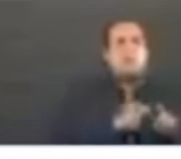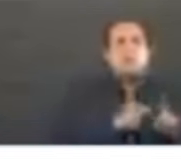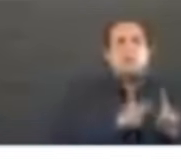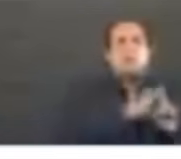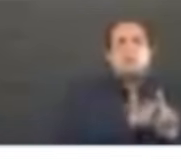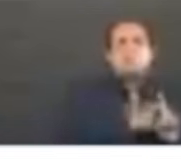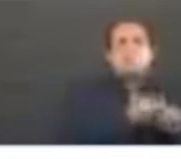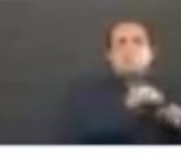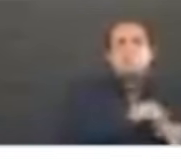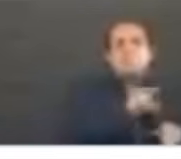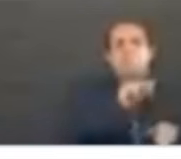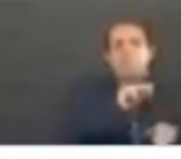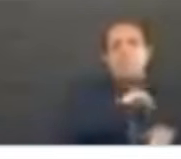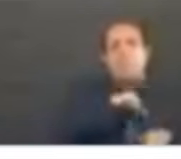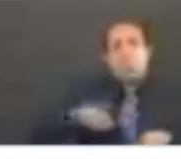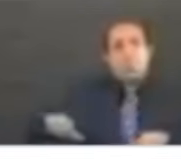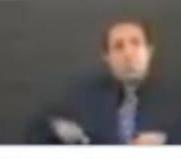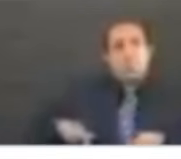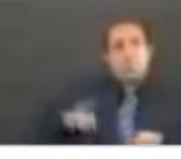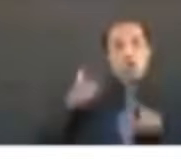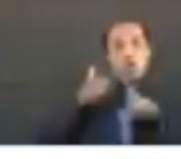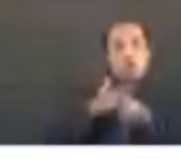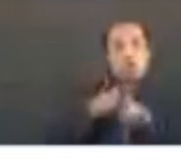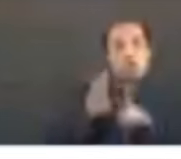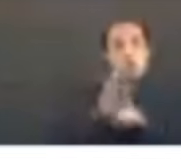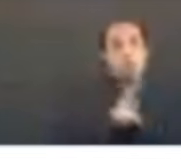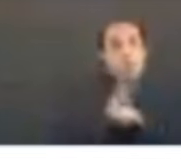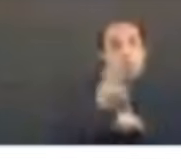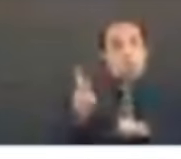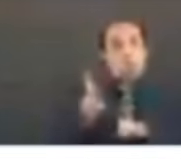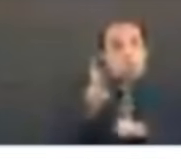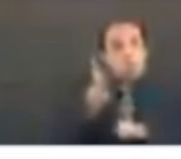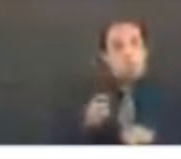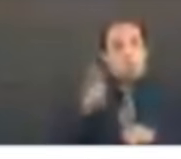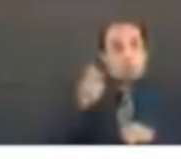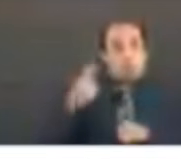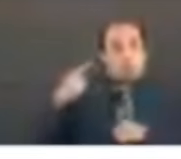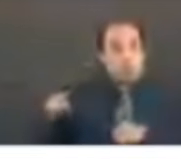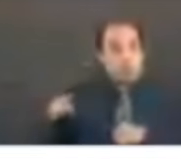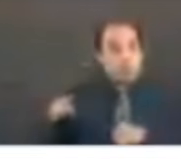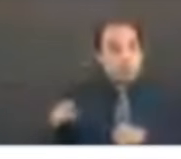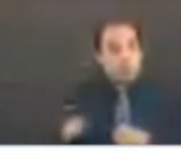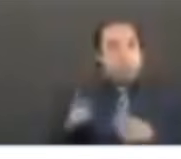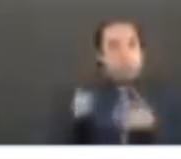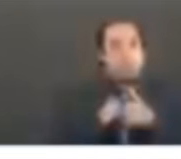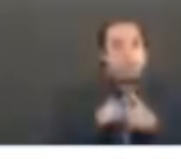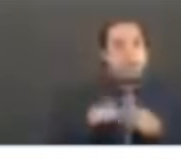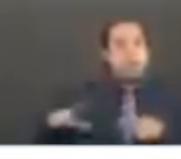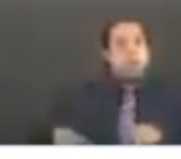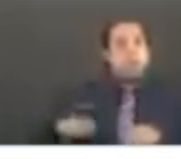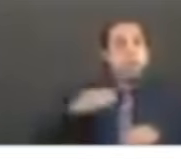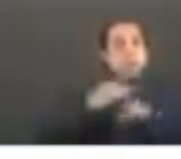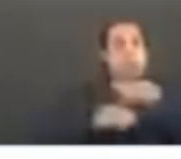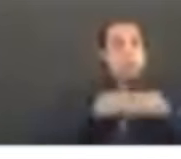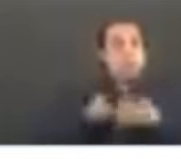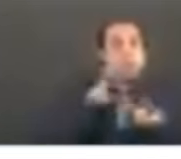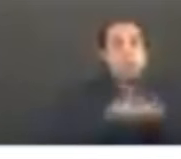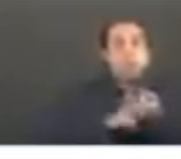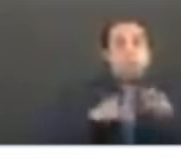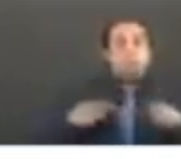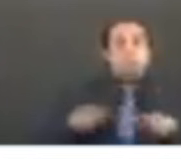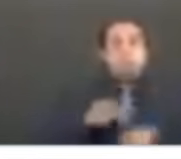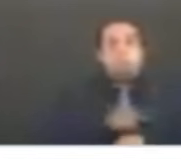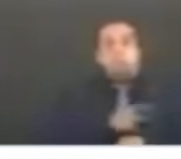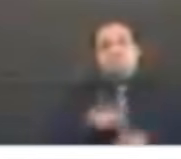ciudadanía. Ese es el mandato que tenemos. El mandato principal es gobernar para todos y en particular para el que menos